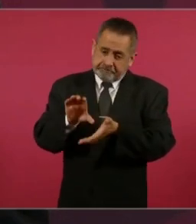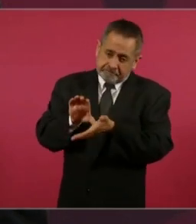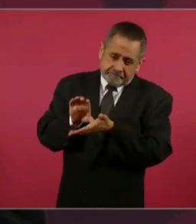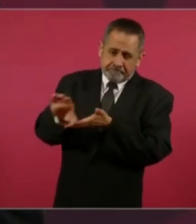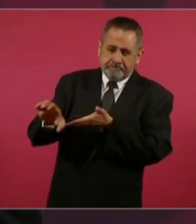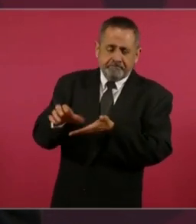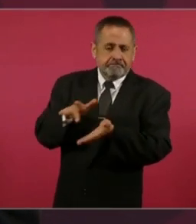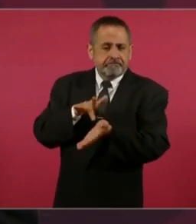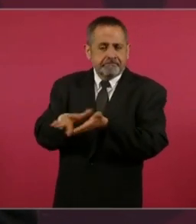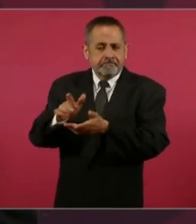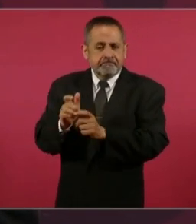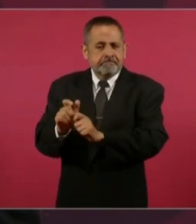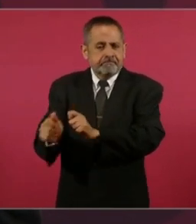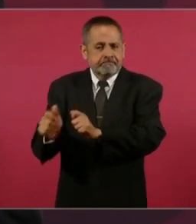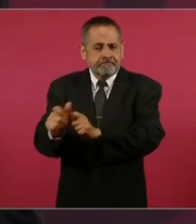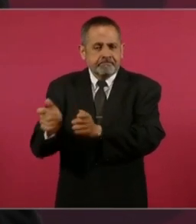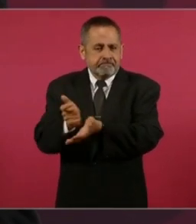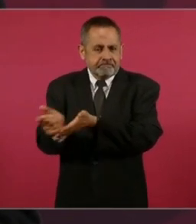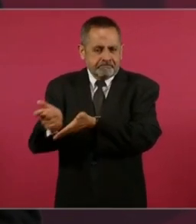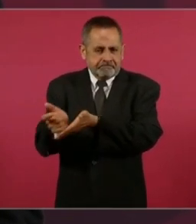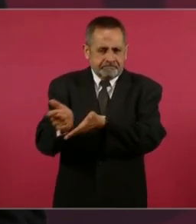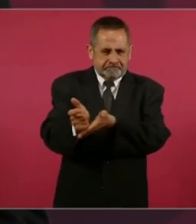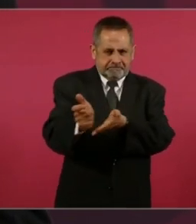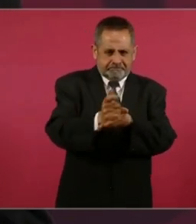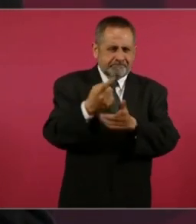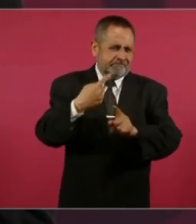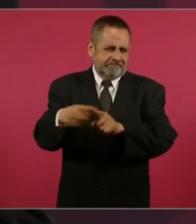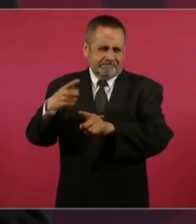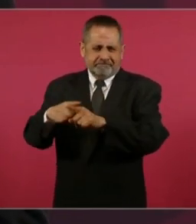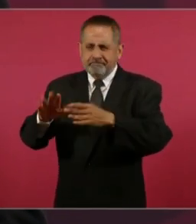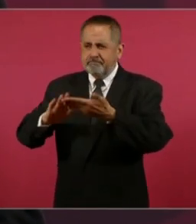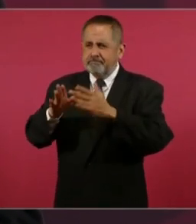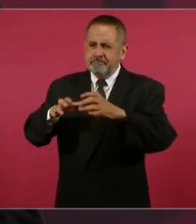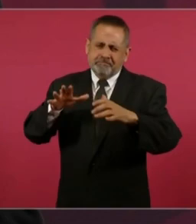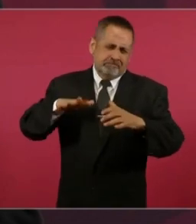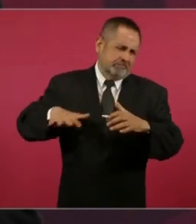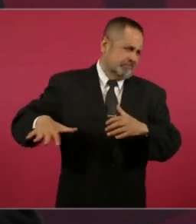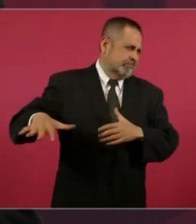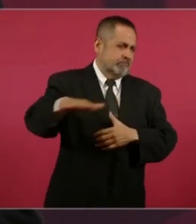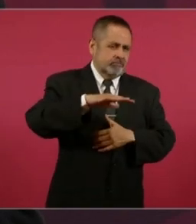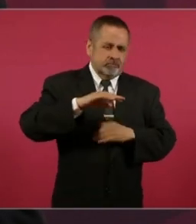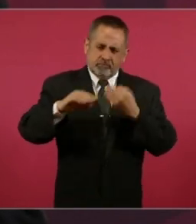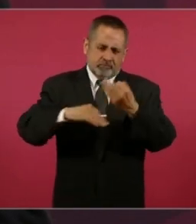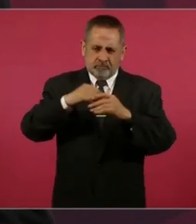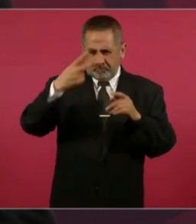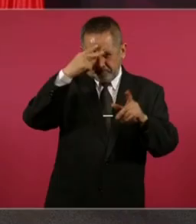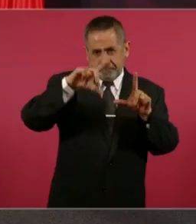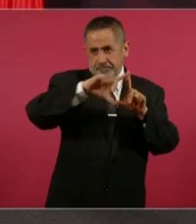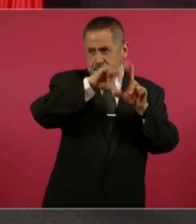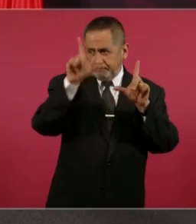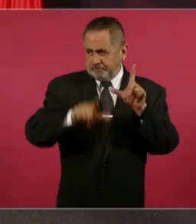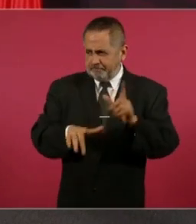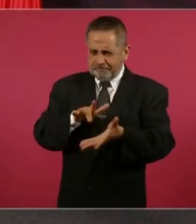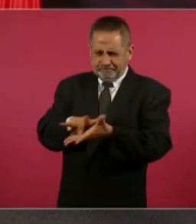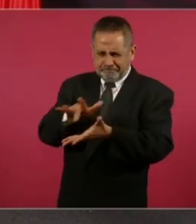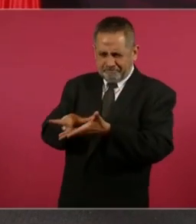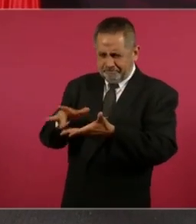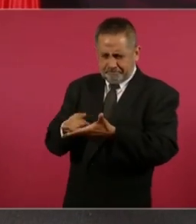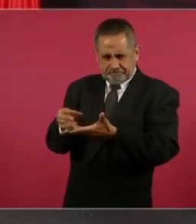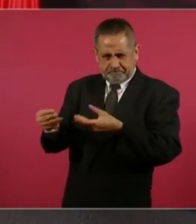la gente de todas esas comunidades de todos los mexicanos